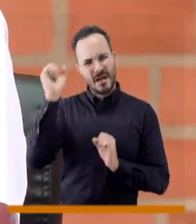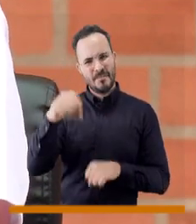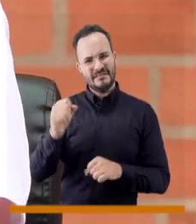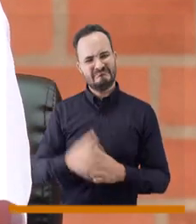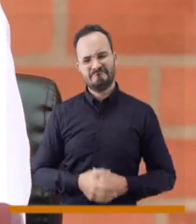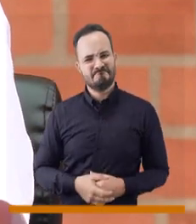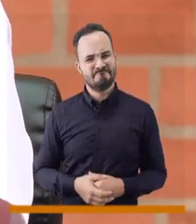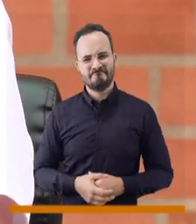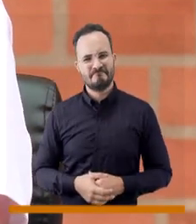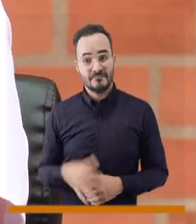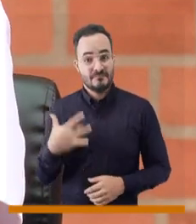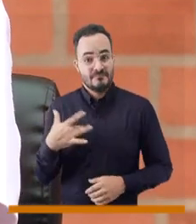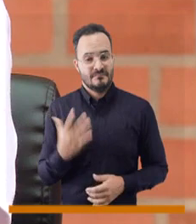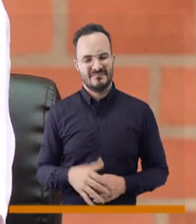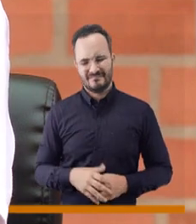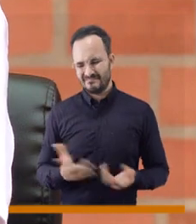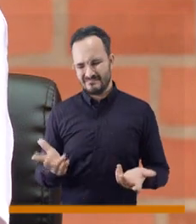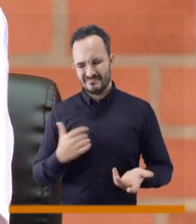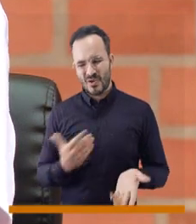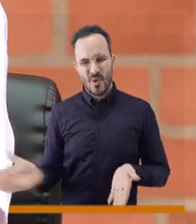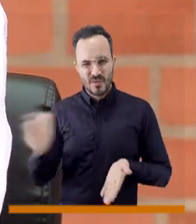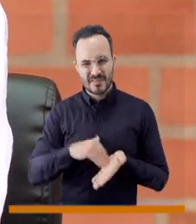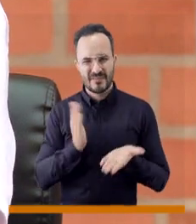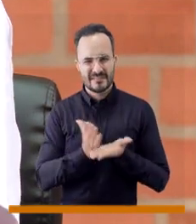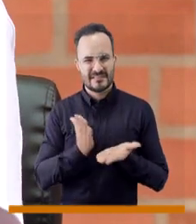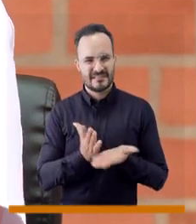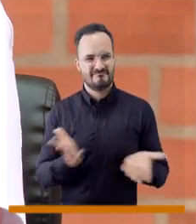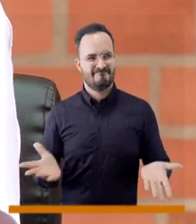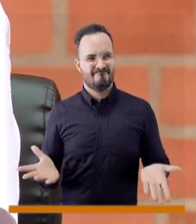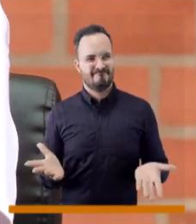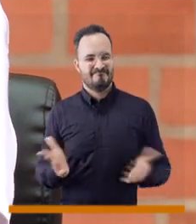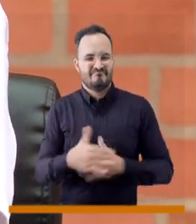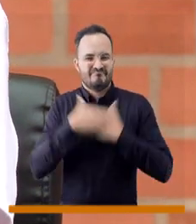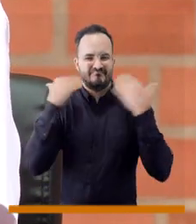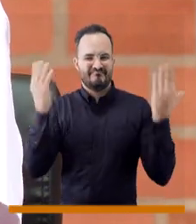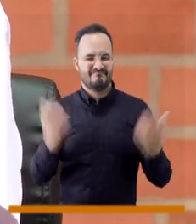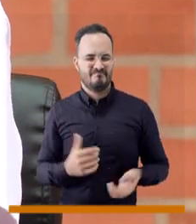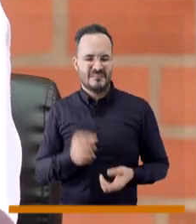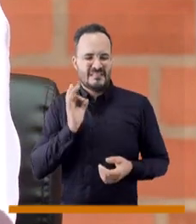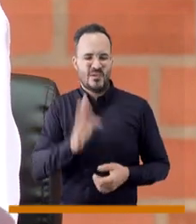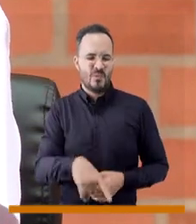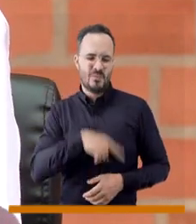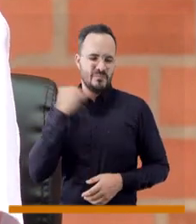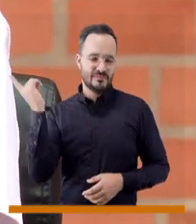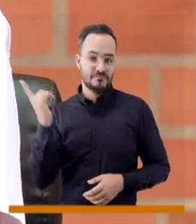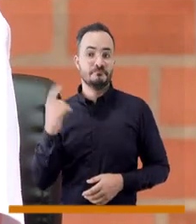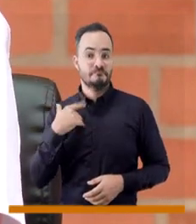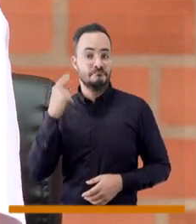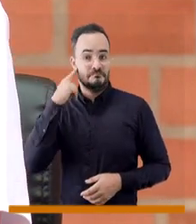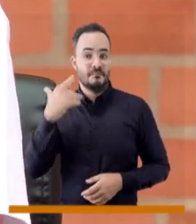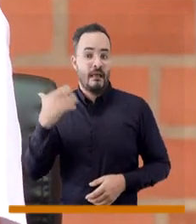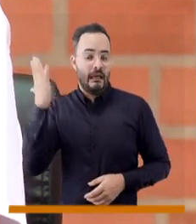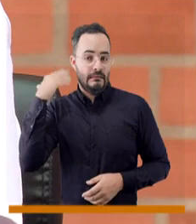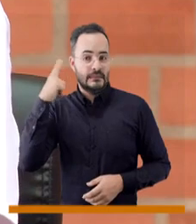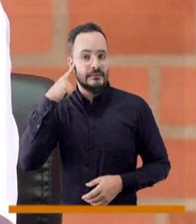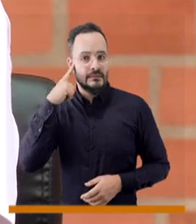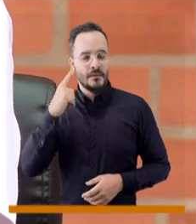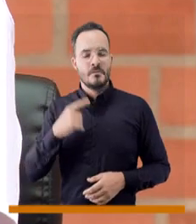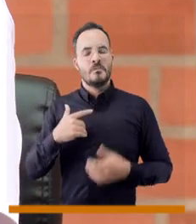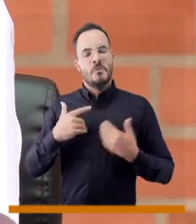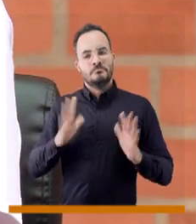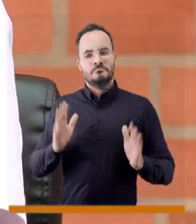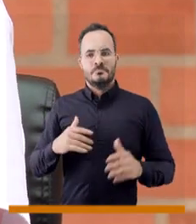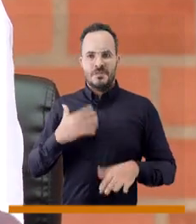era capaz, que si volvía a estudiar otra vez no iba a ser capaz de nada. Pero pues ya que entré